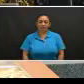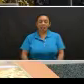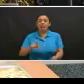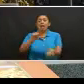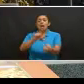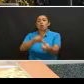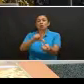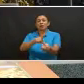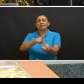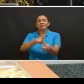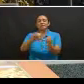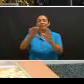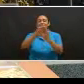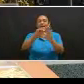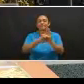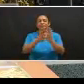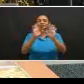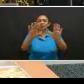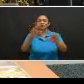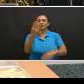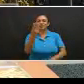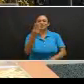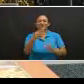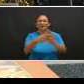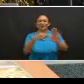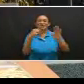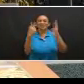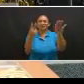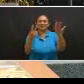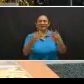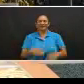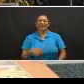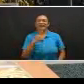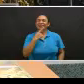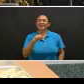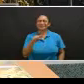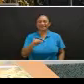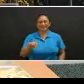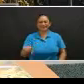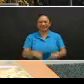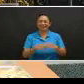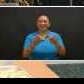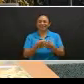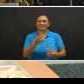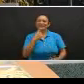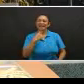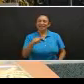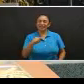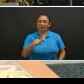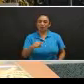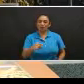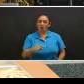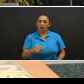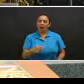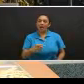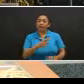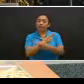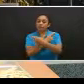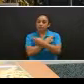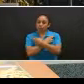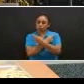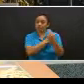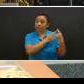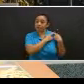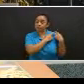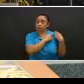Lucas capítulo número 13 y verso número 7 dice: entonces le dijo al encargado